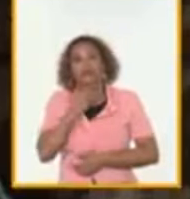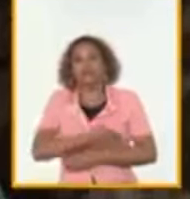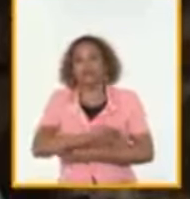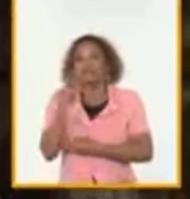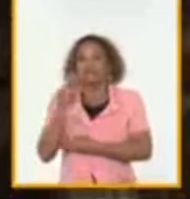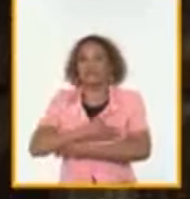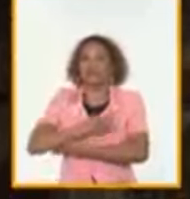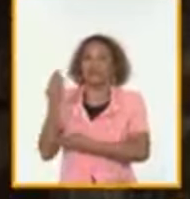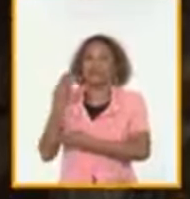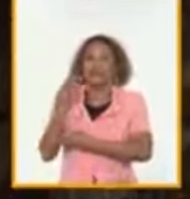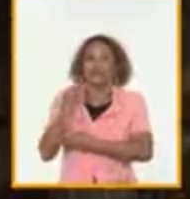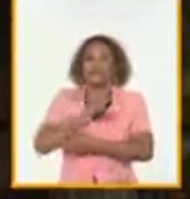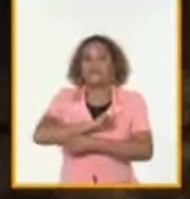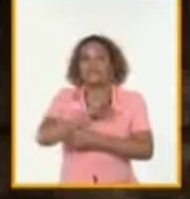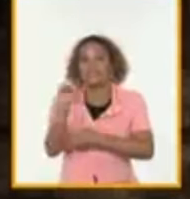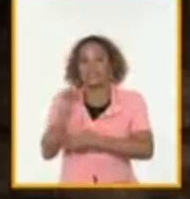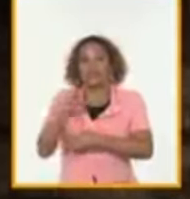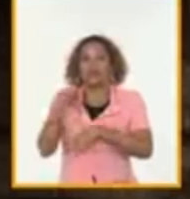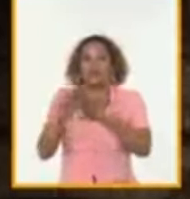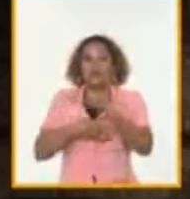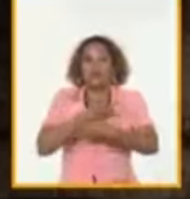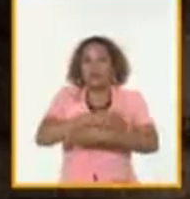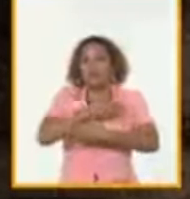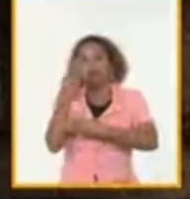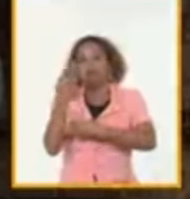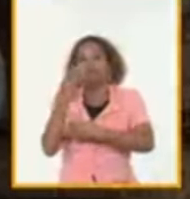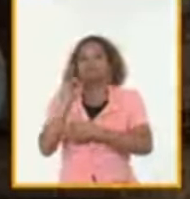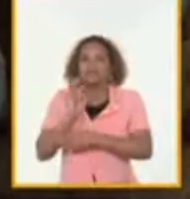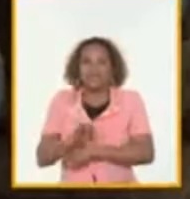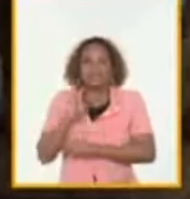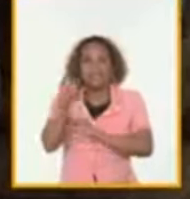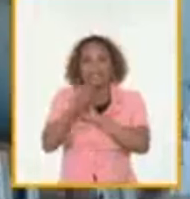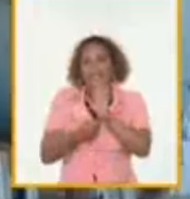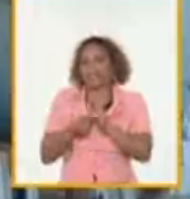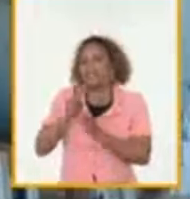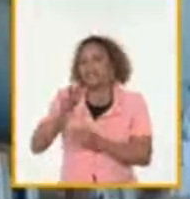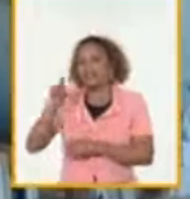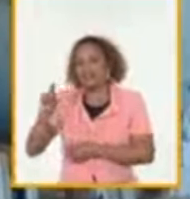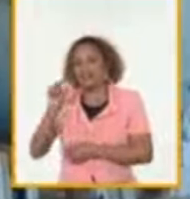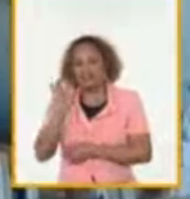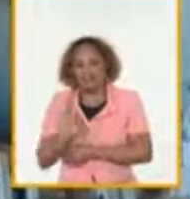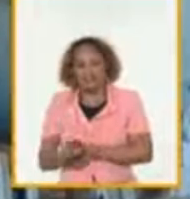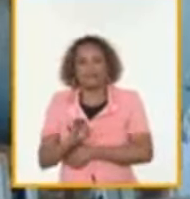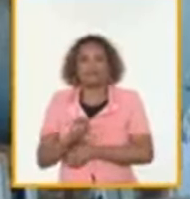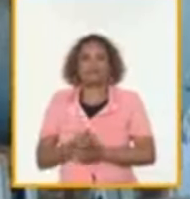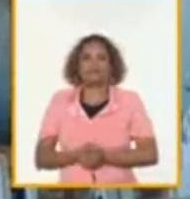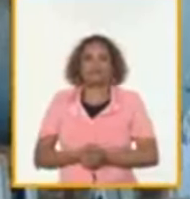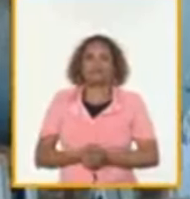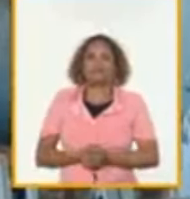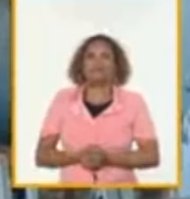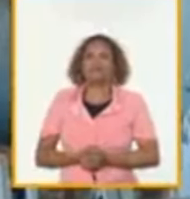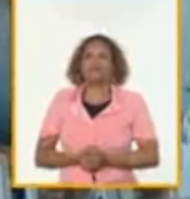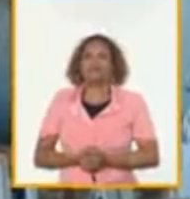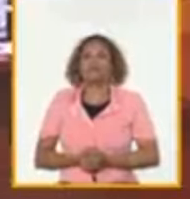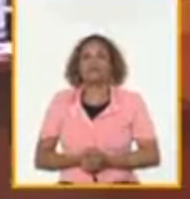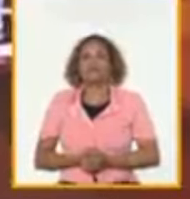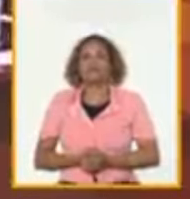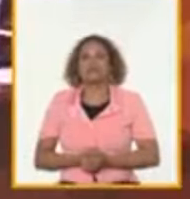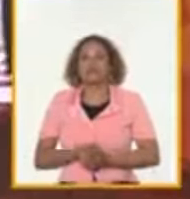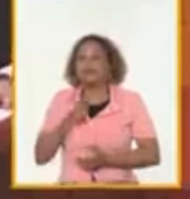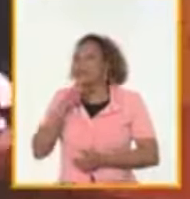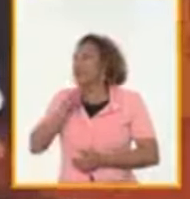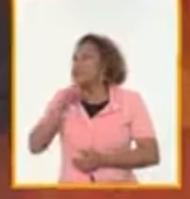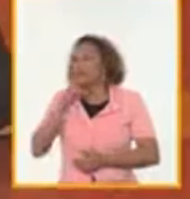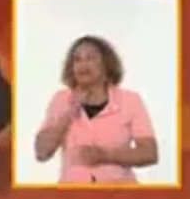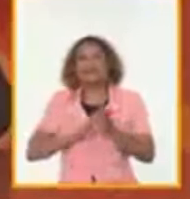no vencedores de dificultades y obstáculos Así somos los villac clareño Bueno pues villac Clara sin duda eh toda una provincia con un